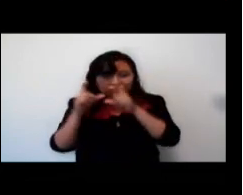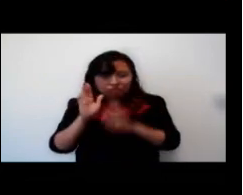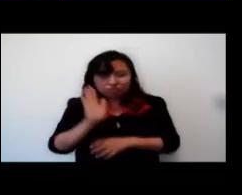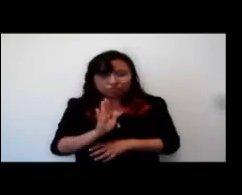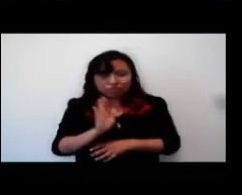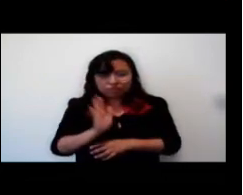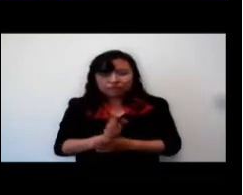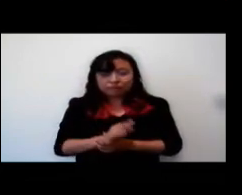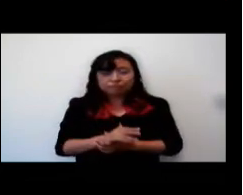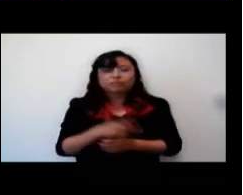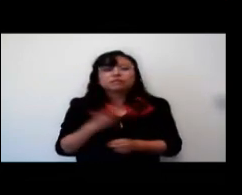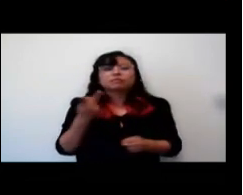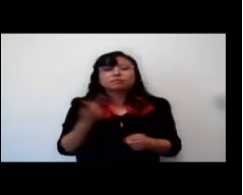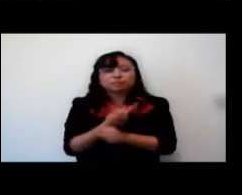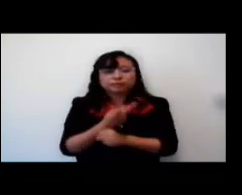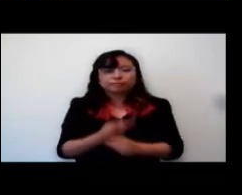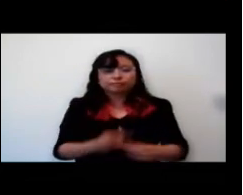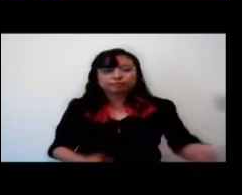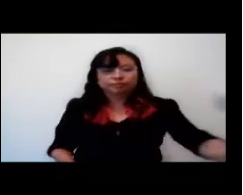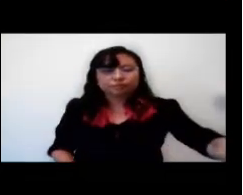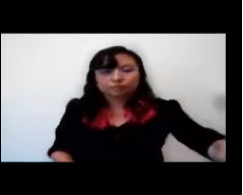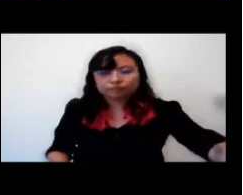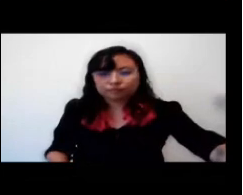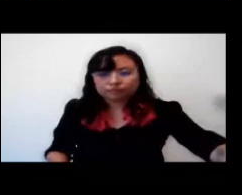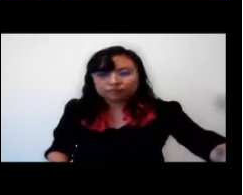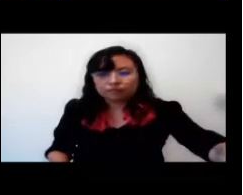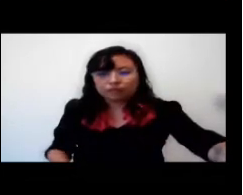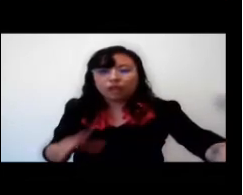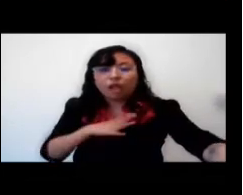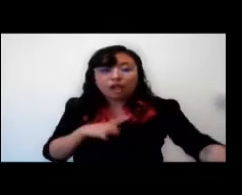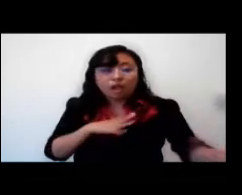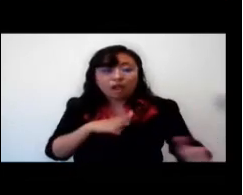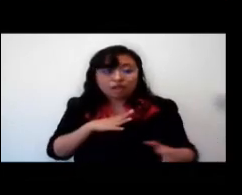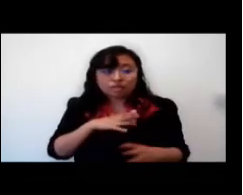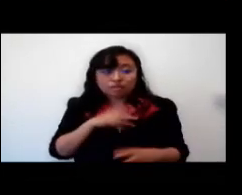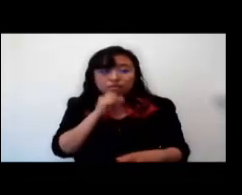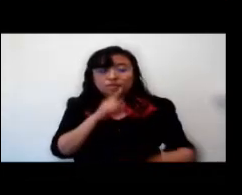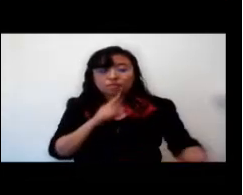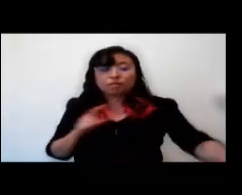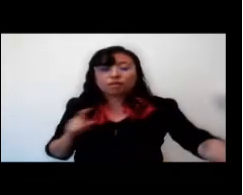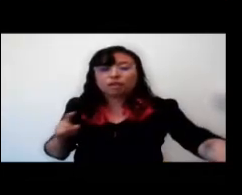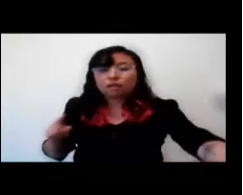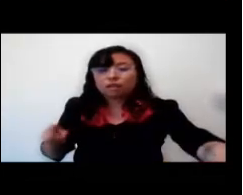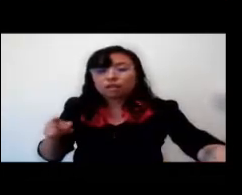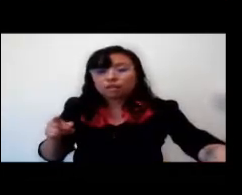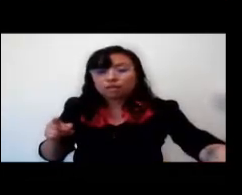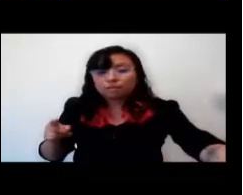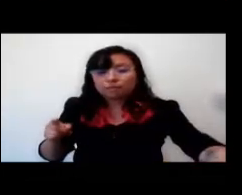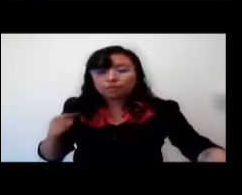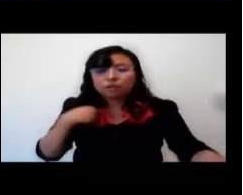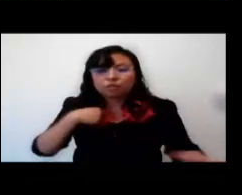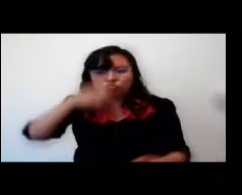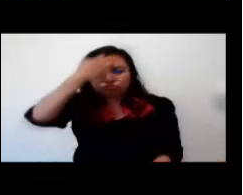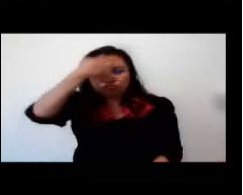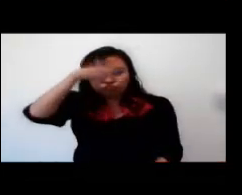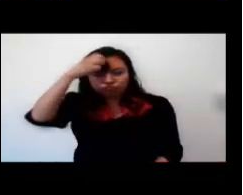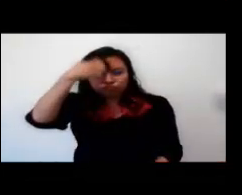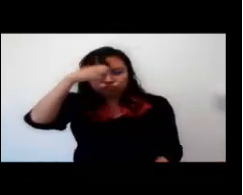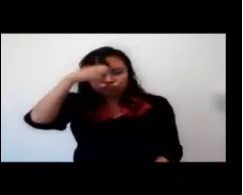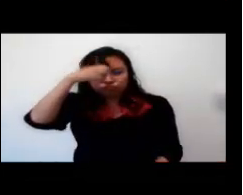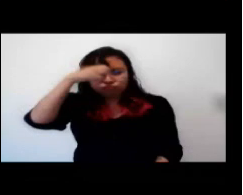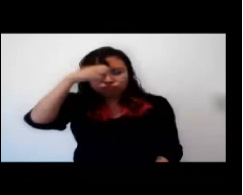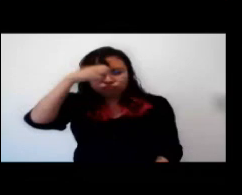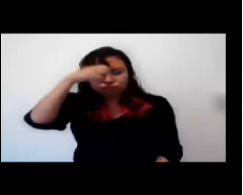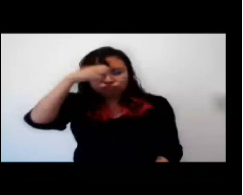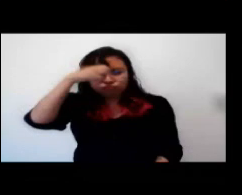lo que pasa en Usher? Tenemos afortunadamente en el mundo una experiencia en